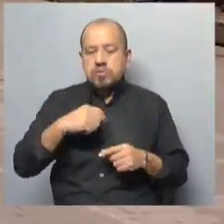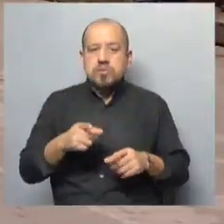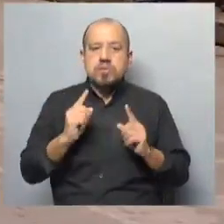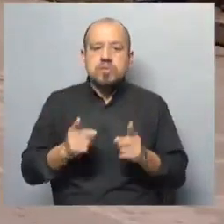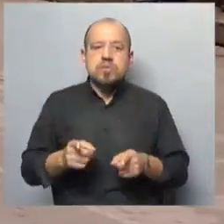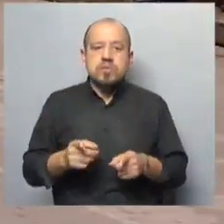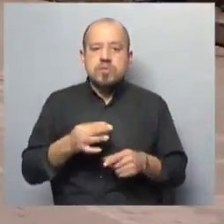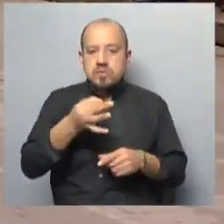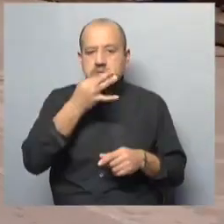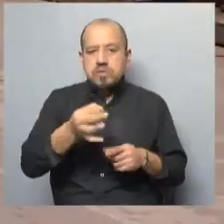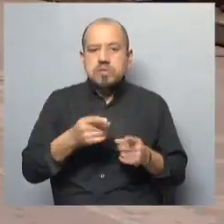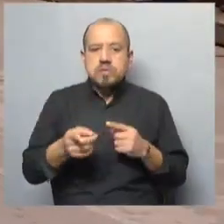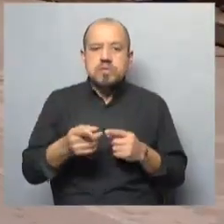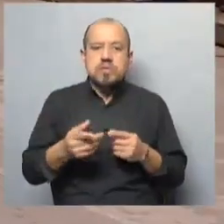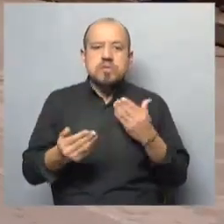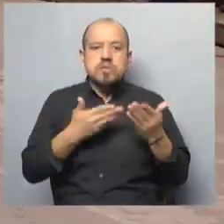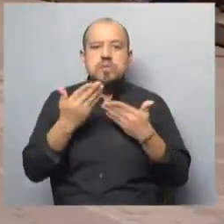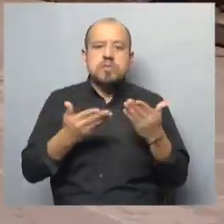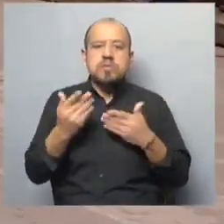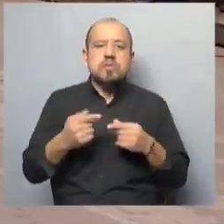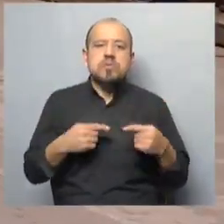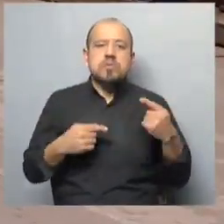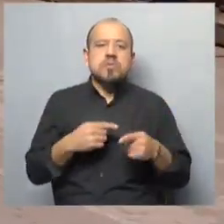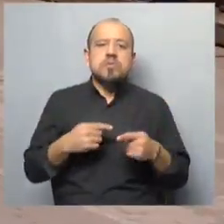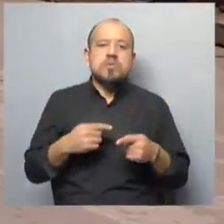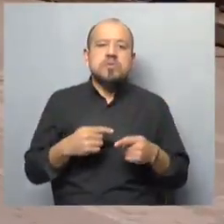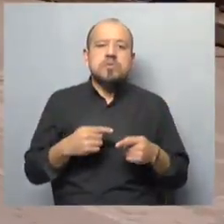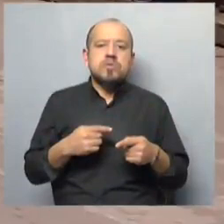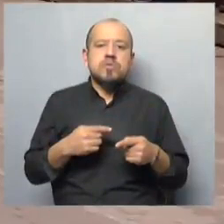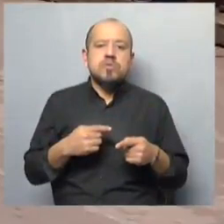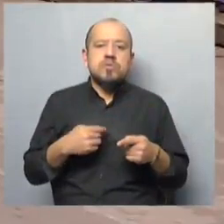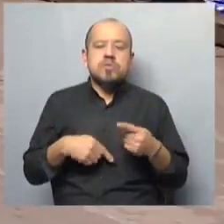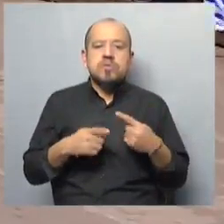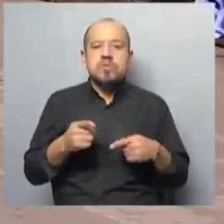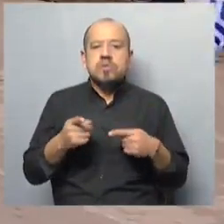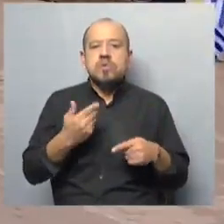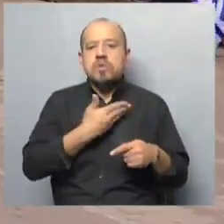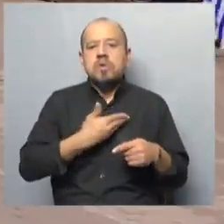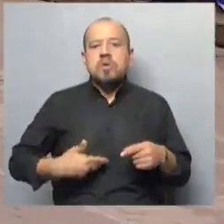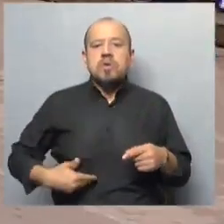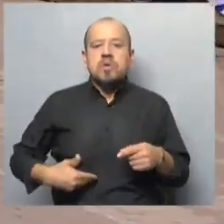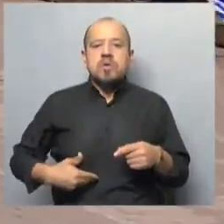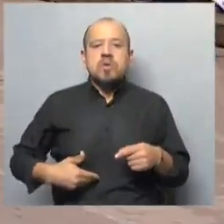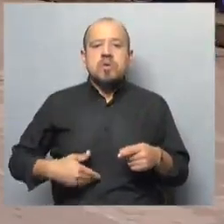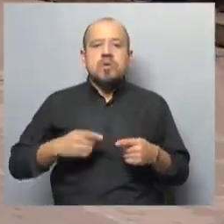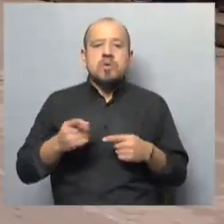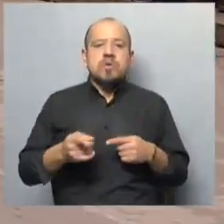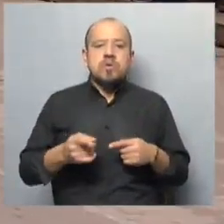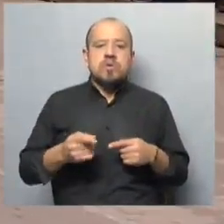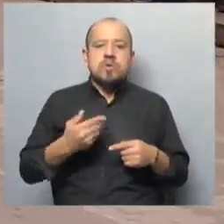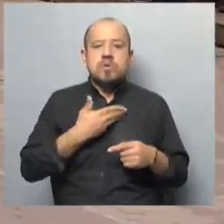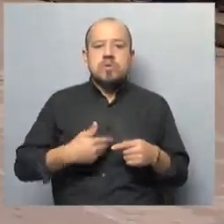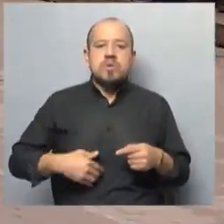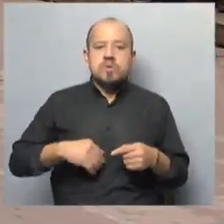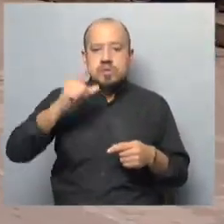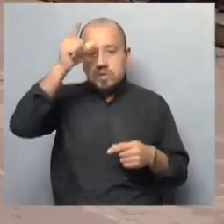manifestó fuertemente con cánticos contra la reforma y contra este gobierno. A propósito de esto, el presidente de la calle